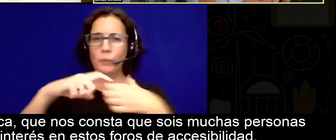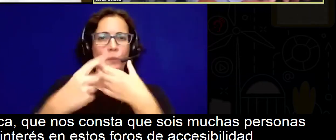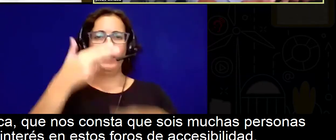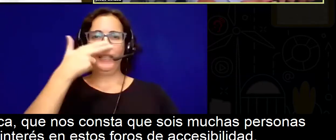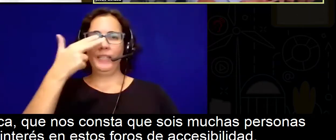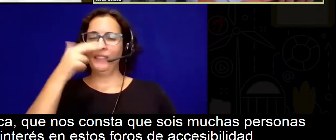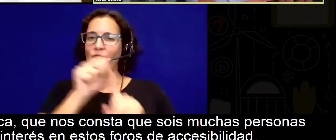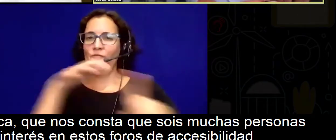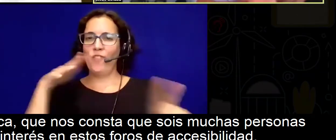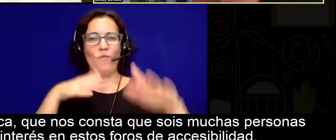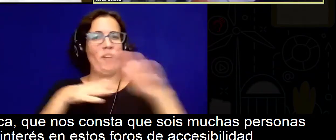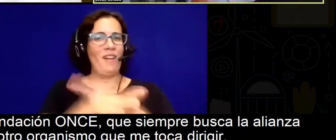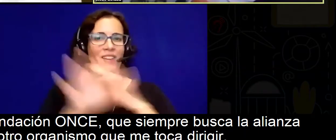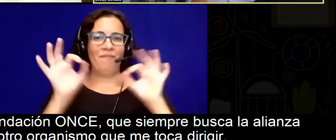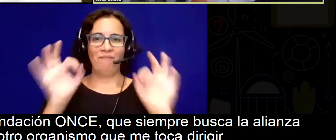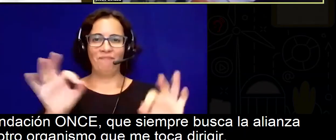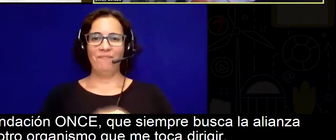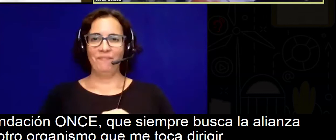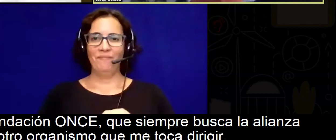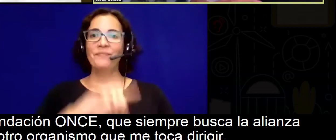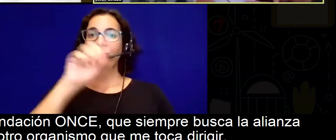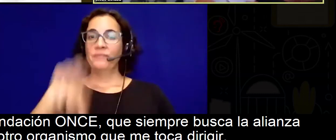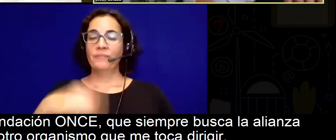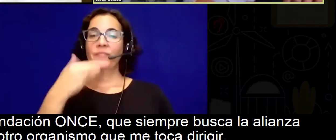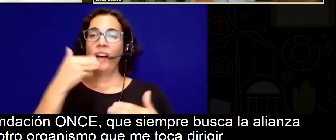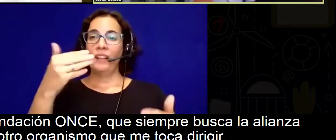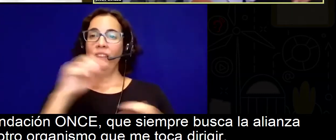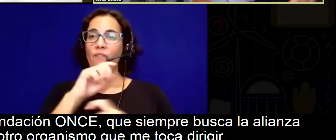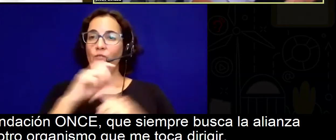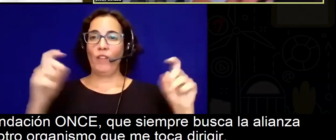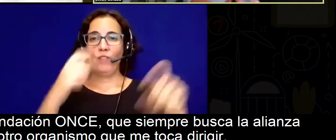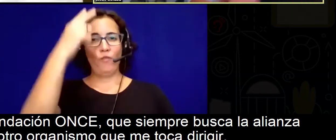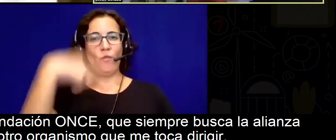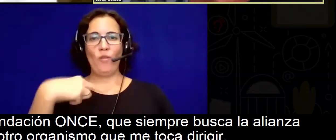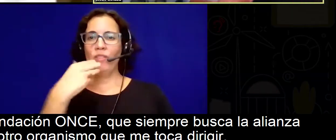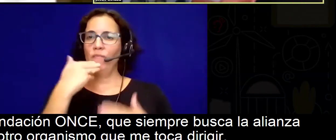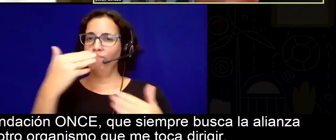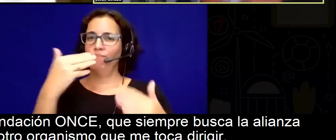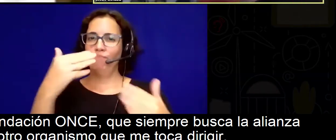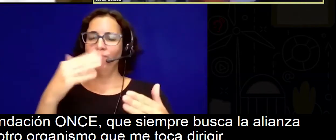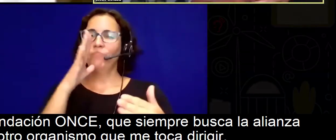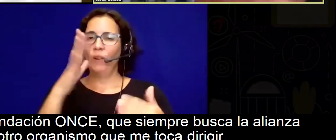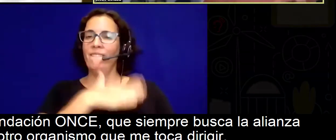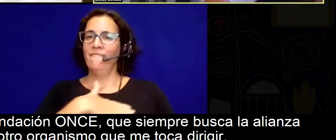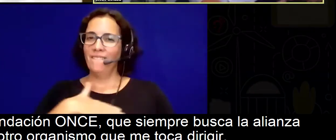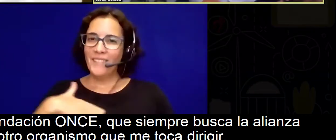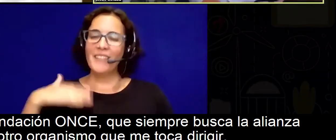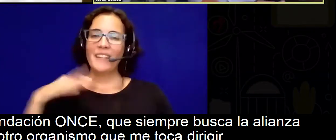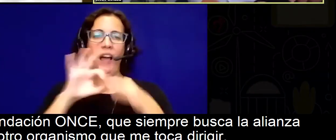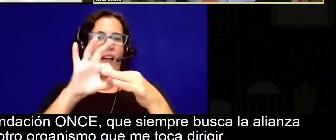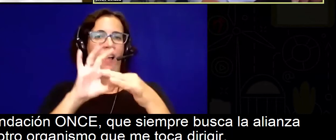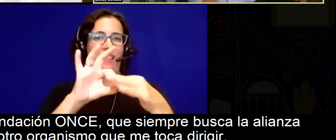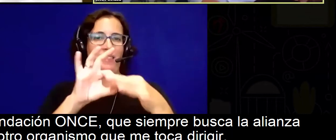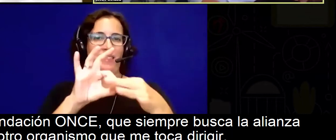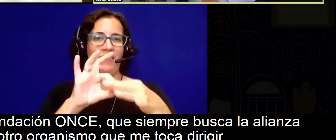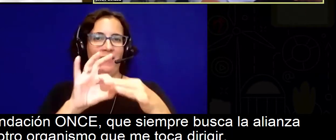de accesibilidad, ¿no? Agradecer, por supuesto, a la Fundación ONCE, que siempre busca la alianza con el otro organismo que me toca dirigir, que es